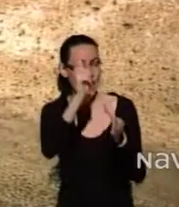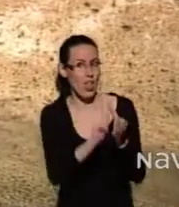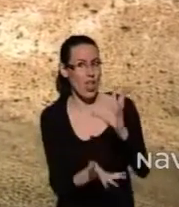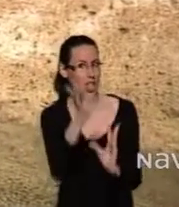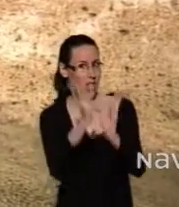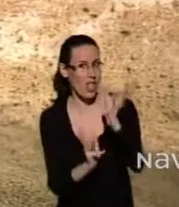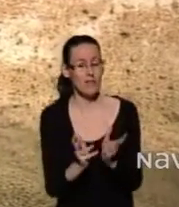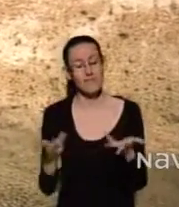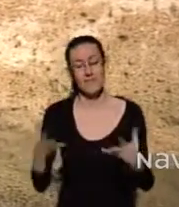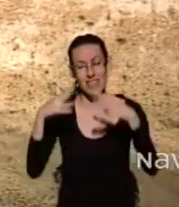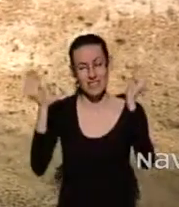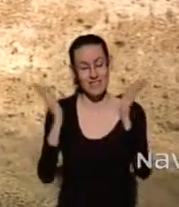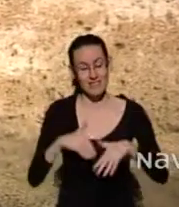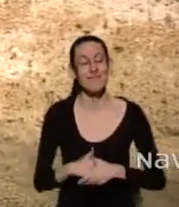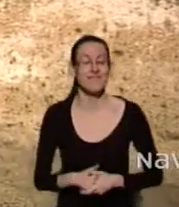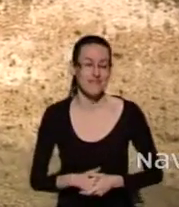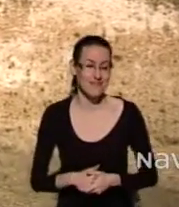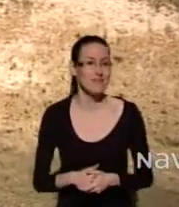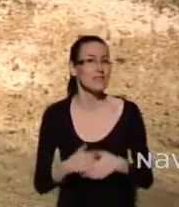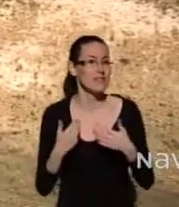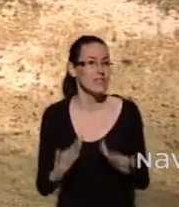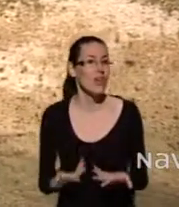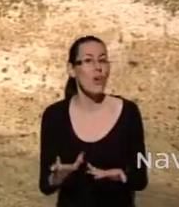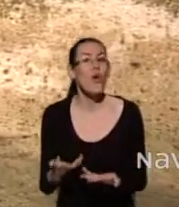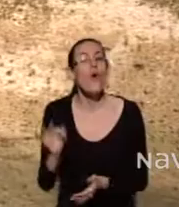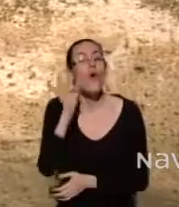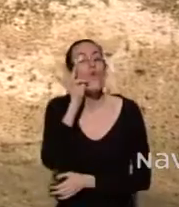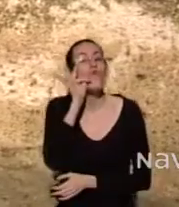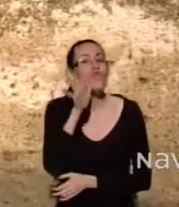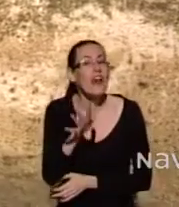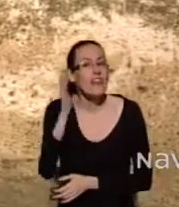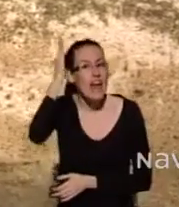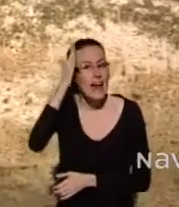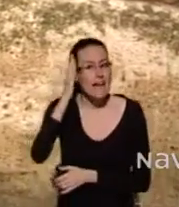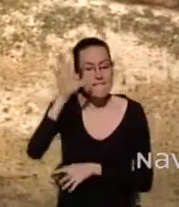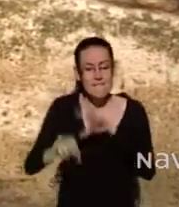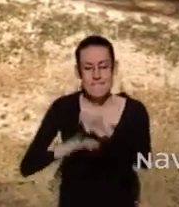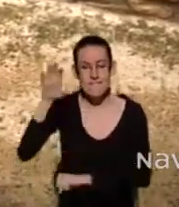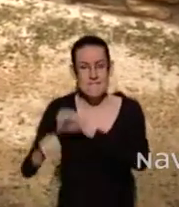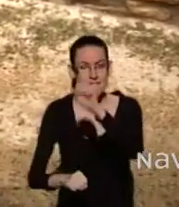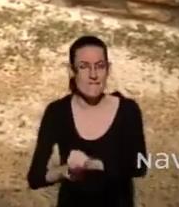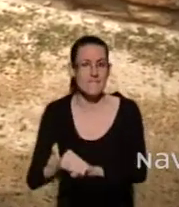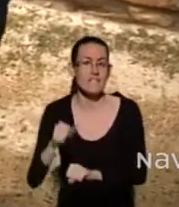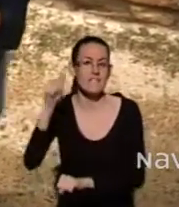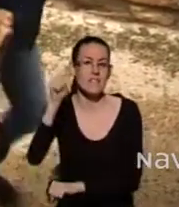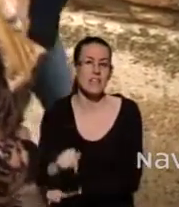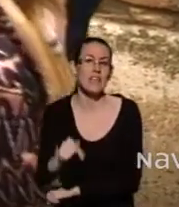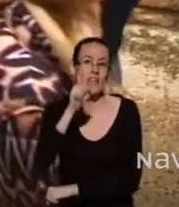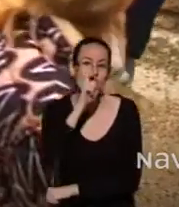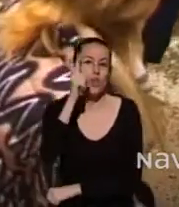Exactamente. Los franceses invadieron Navarra y llegaron aquí el año 809, el 25 de julio.